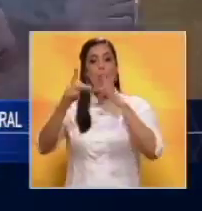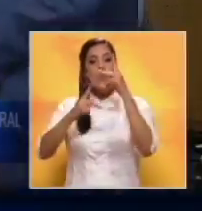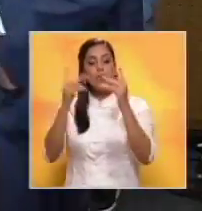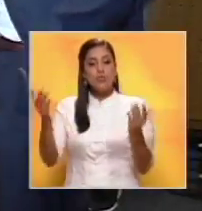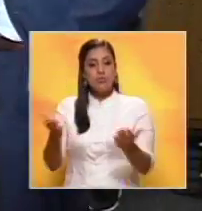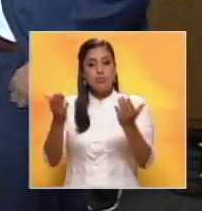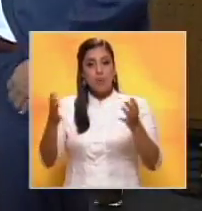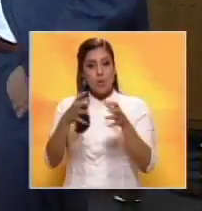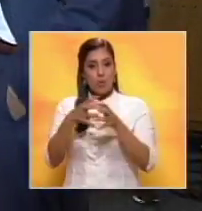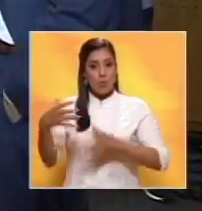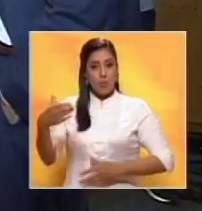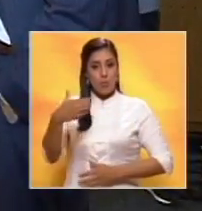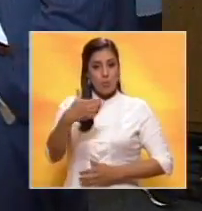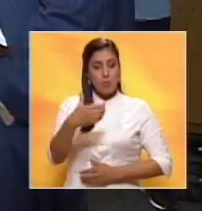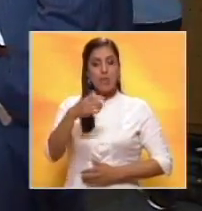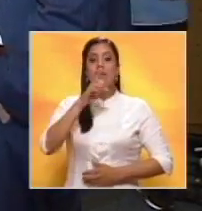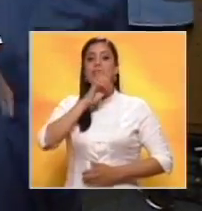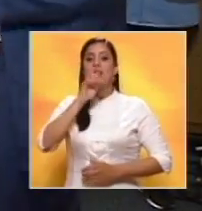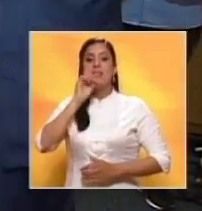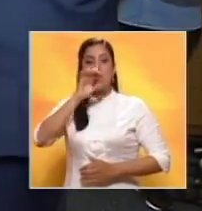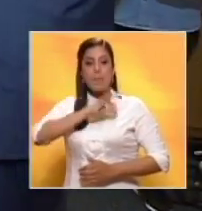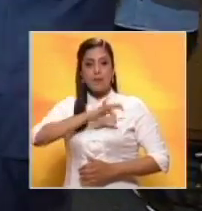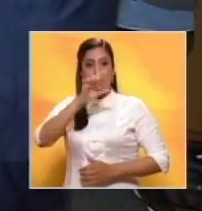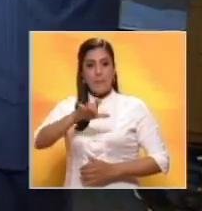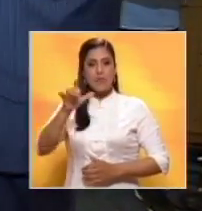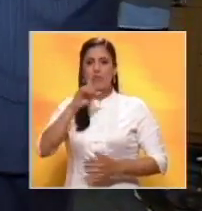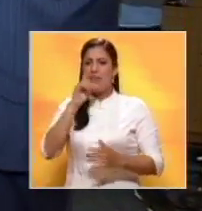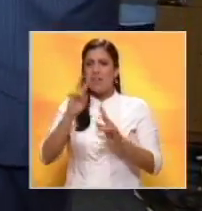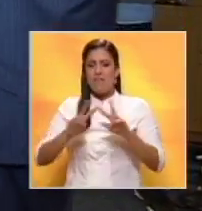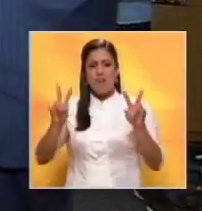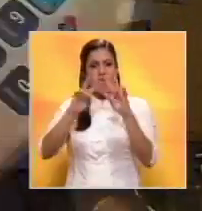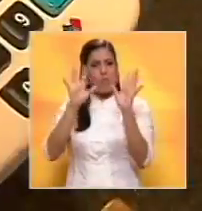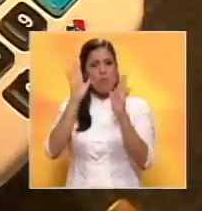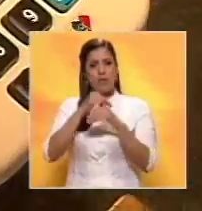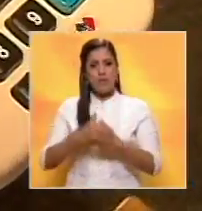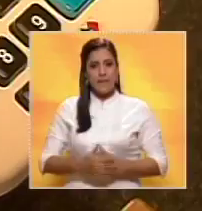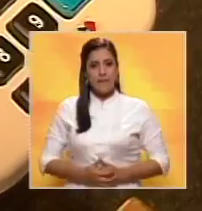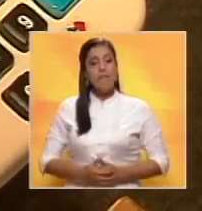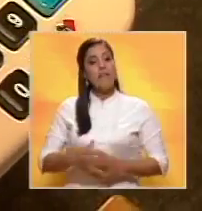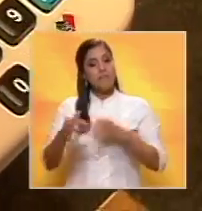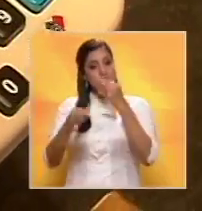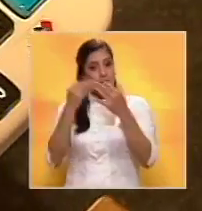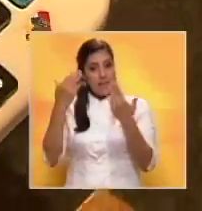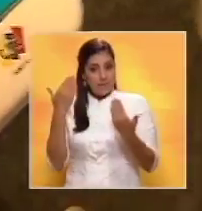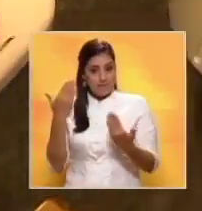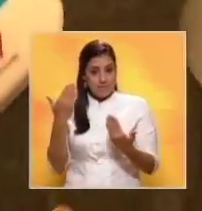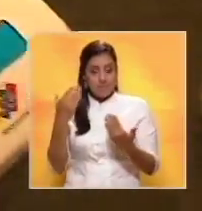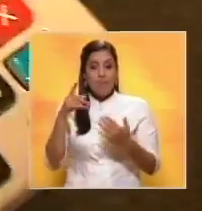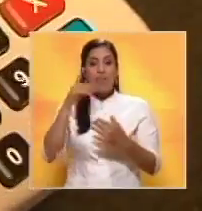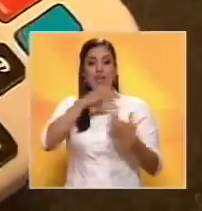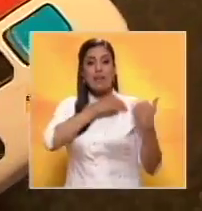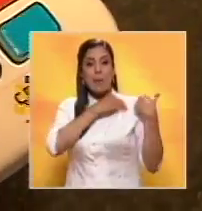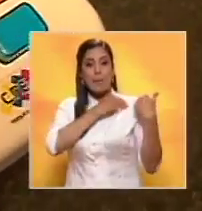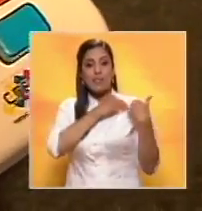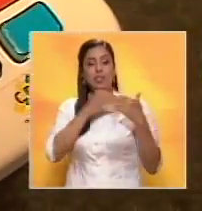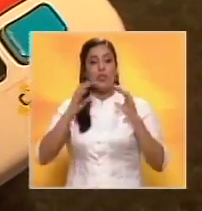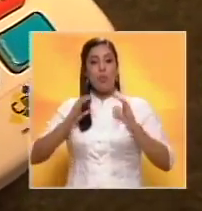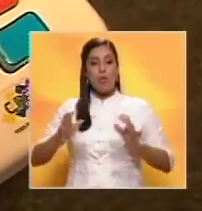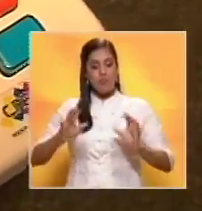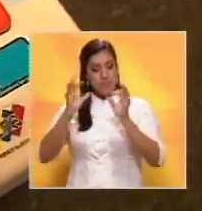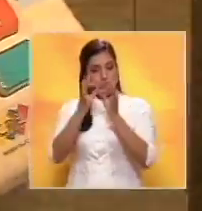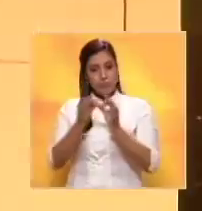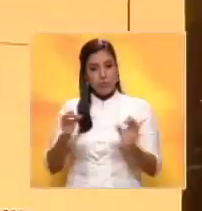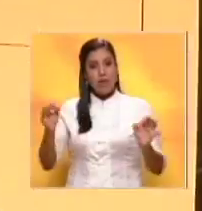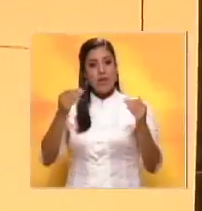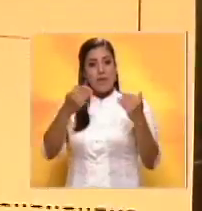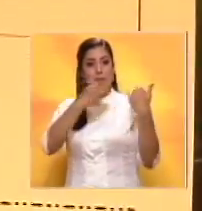impulsan la Mesa de la Unidad Democrática y Sociedad Civil carece de valoración jurídica. Aseveraciones que hizo ante representantes del cuerpo